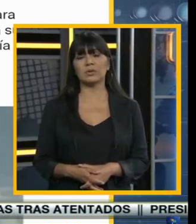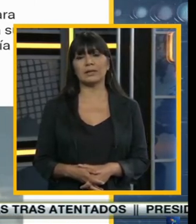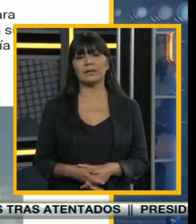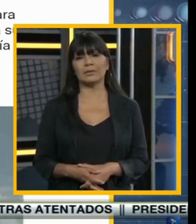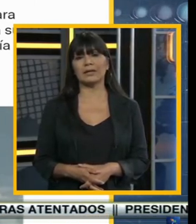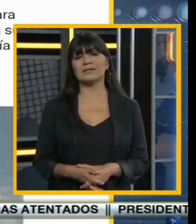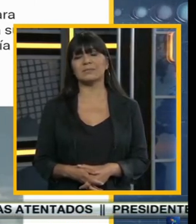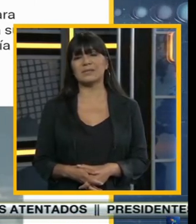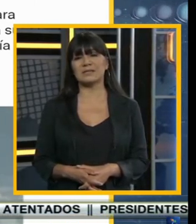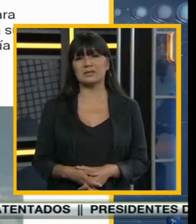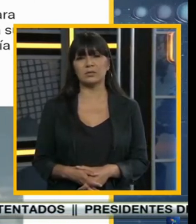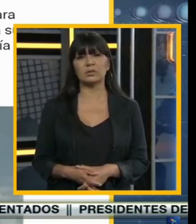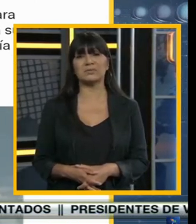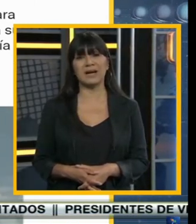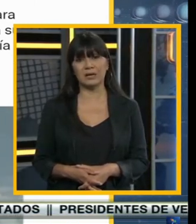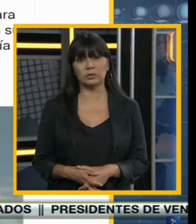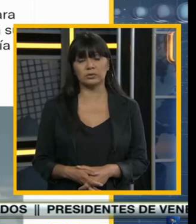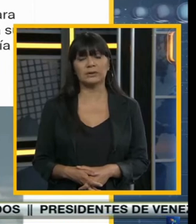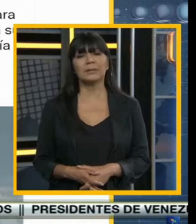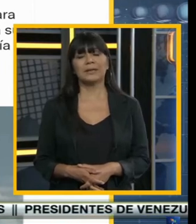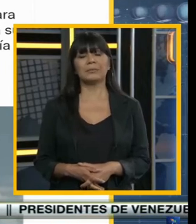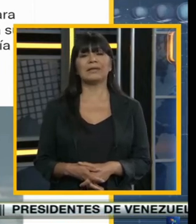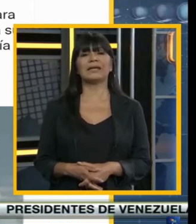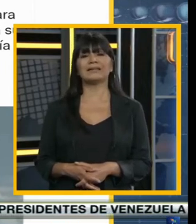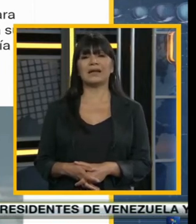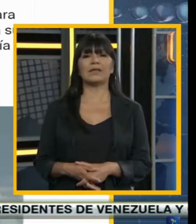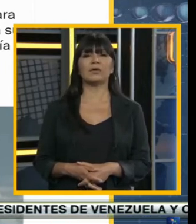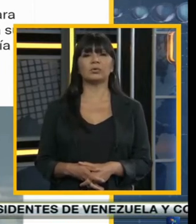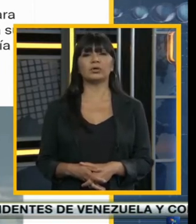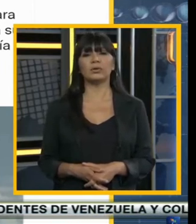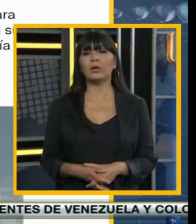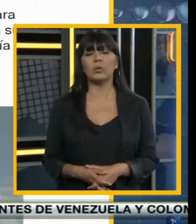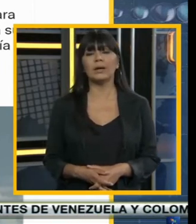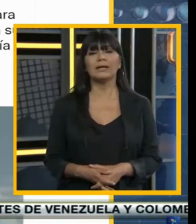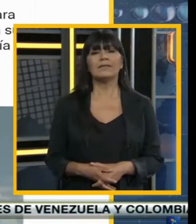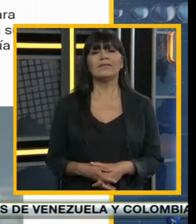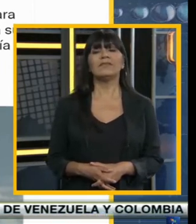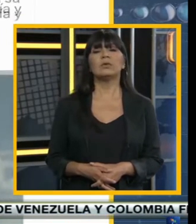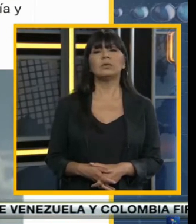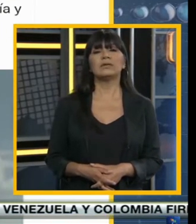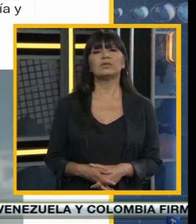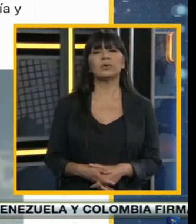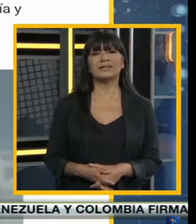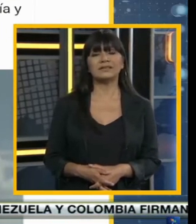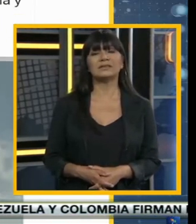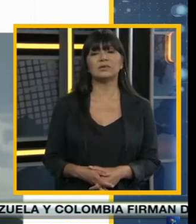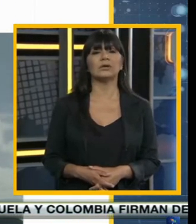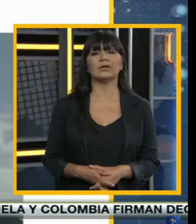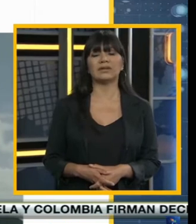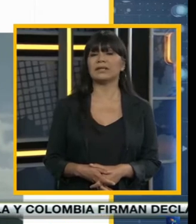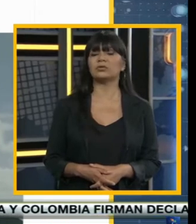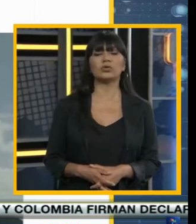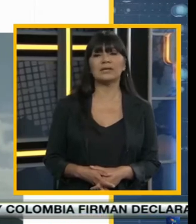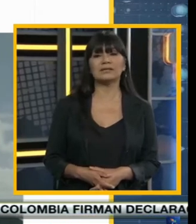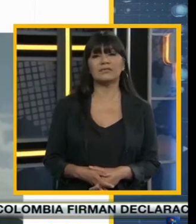Unidos a buques, navieras, empresas de seguros y bancos para impedir la entrada de combustible a Cuba dificulta su adquisición